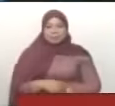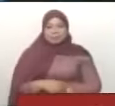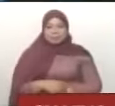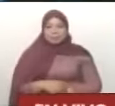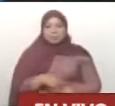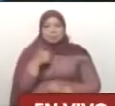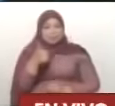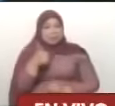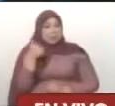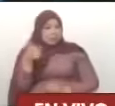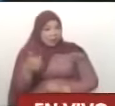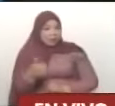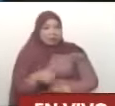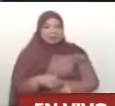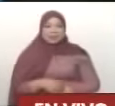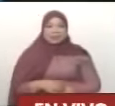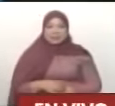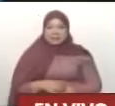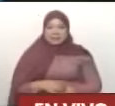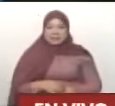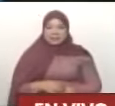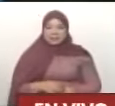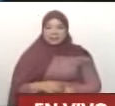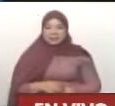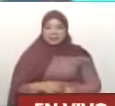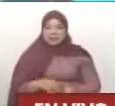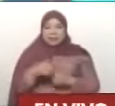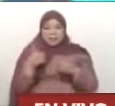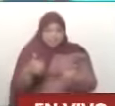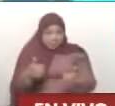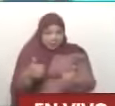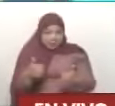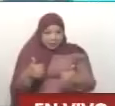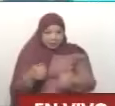very. ¿Ah? Very, very.